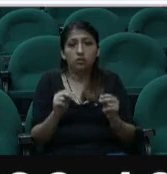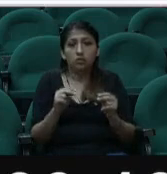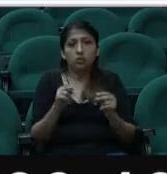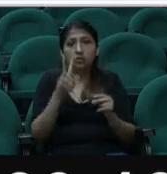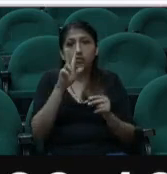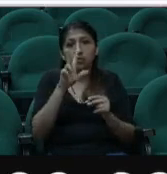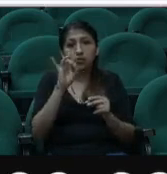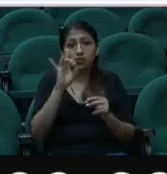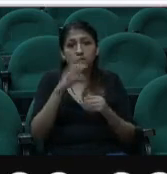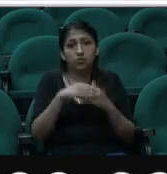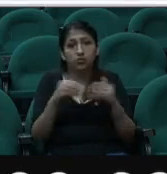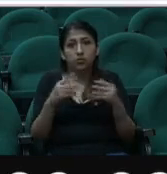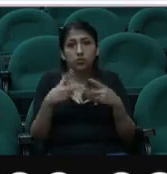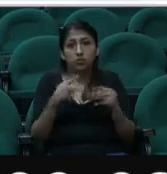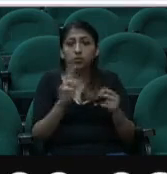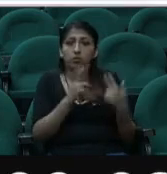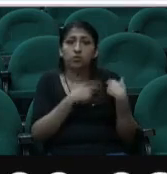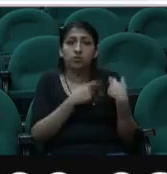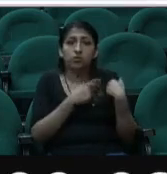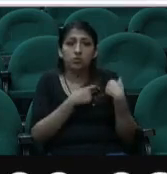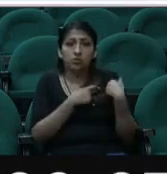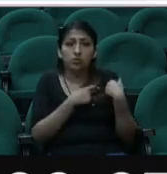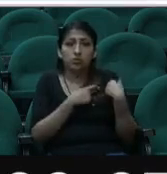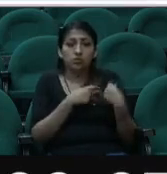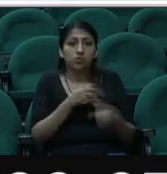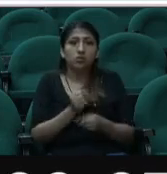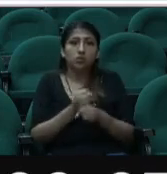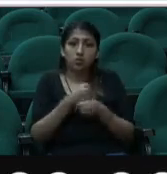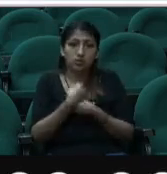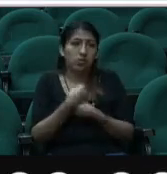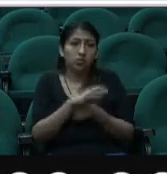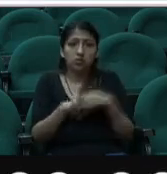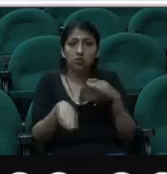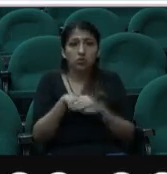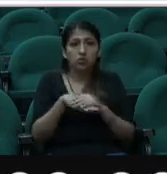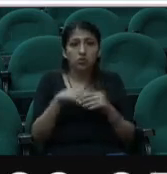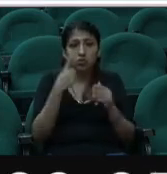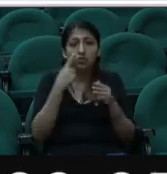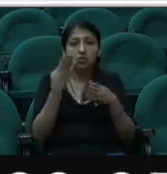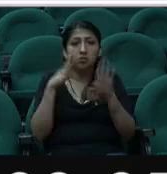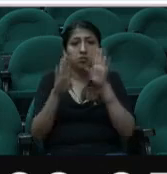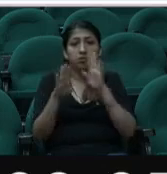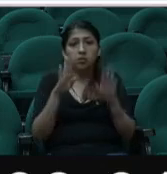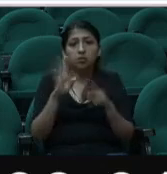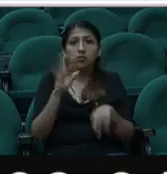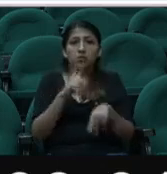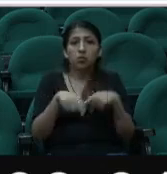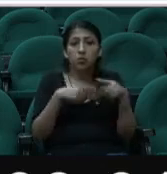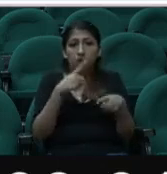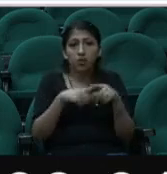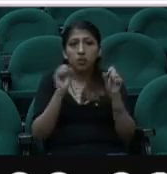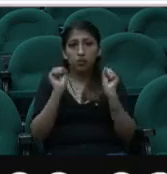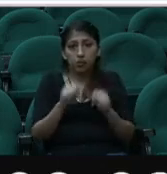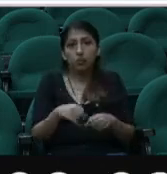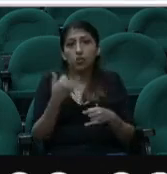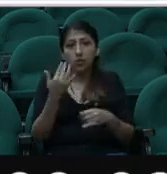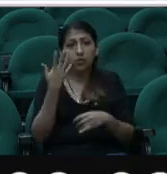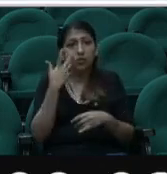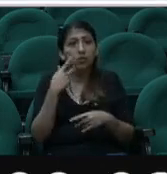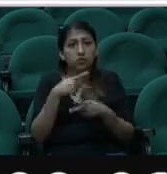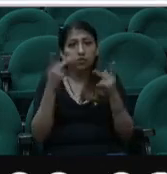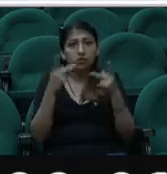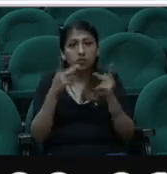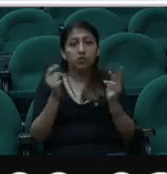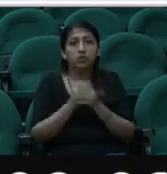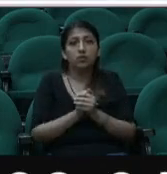38 mil y pico de dólares que nos corresponde hacerlo se lo será pero será evidenciado en el momento oportuno y de hecho estos días estamos publicando